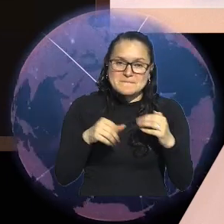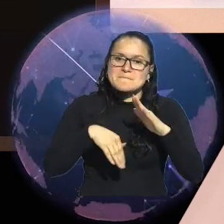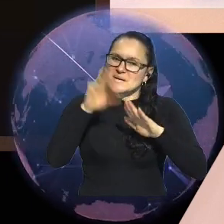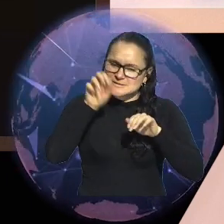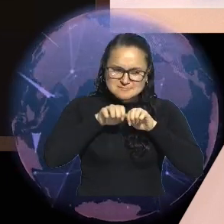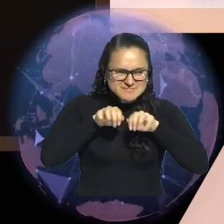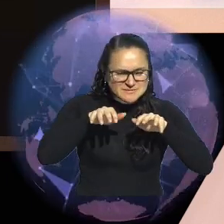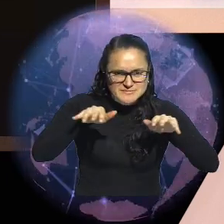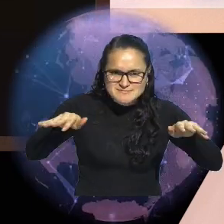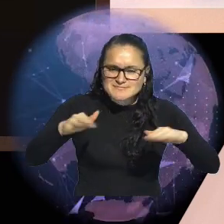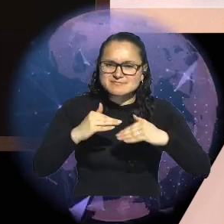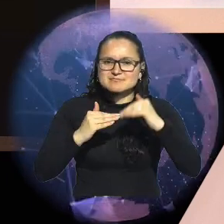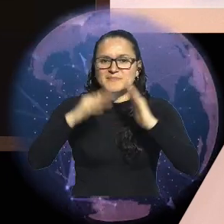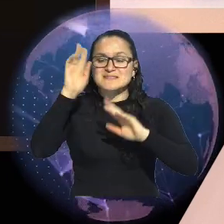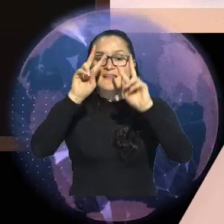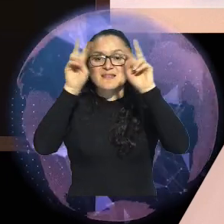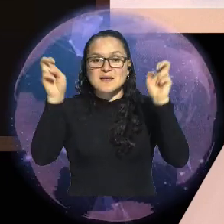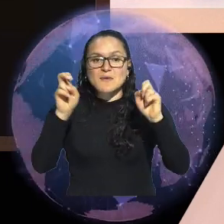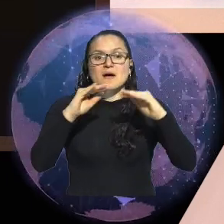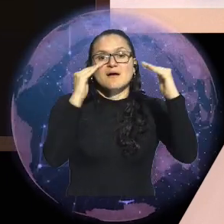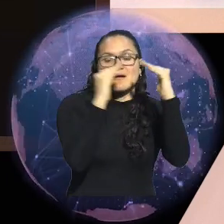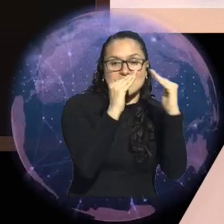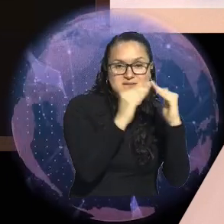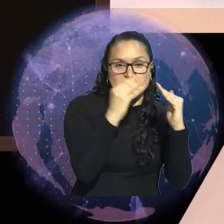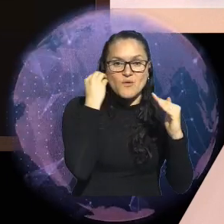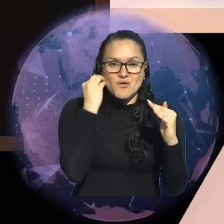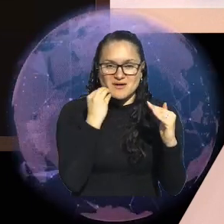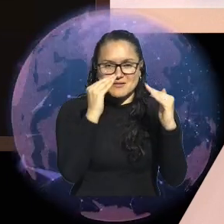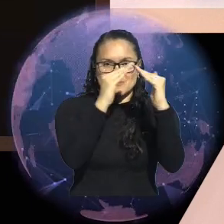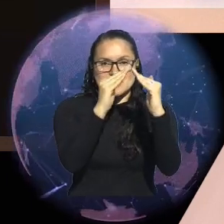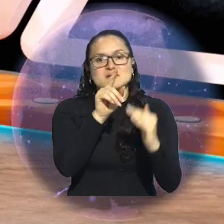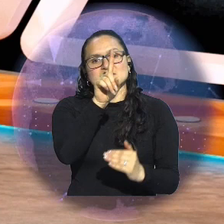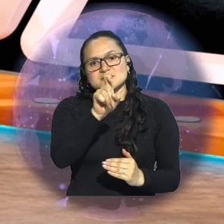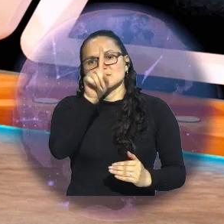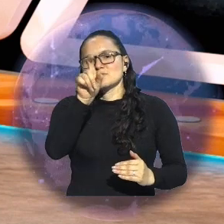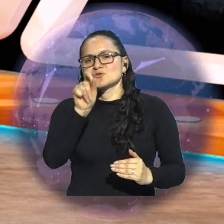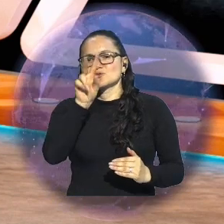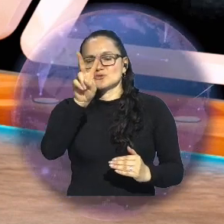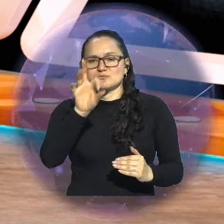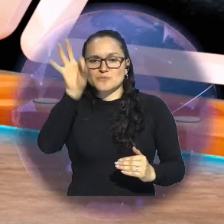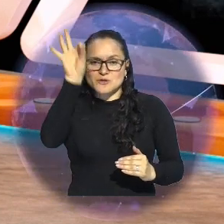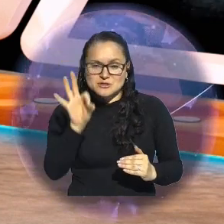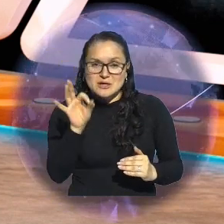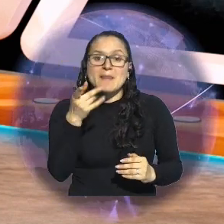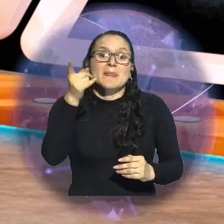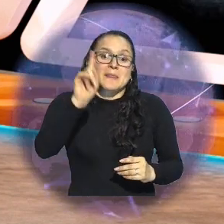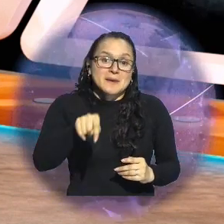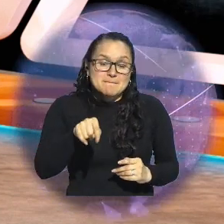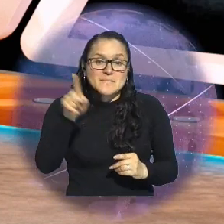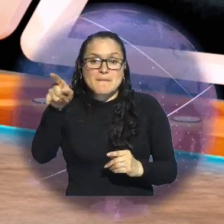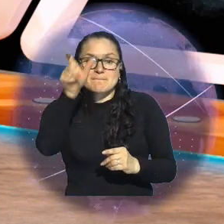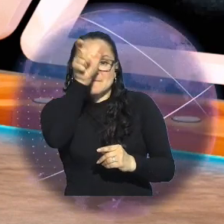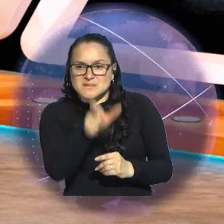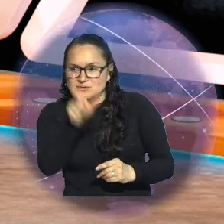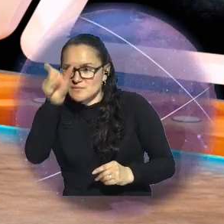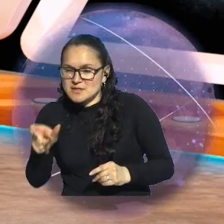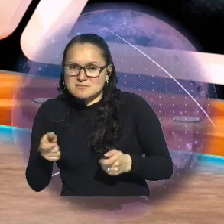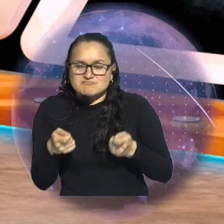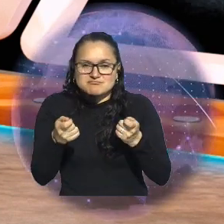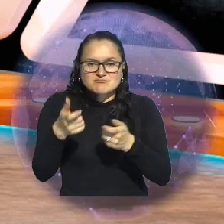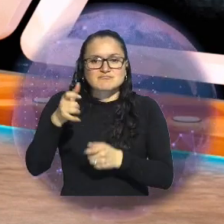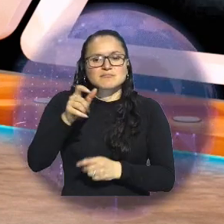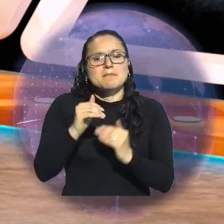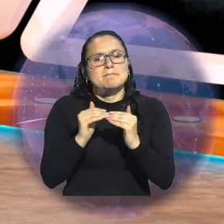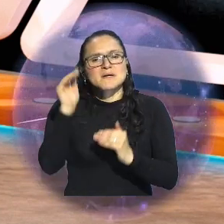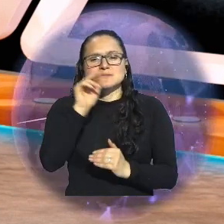tanto en términos de hogares que alcanza un 60 y 6.2 por ciento como en términos de personas que alcanzaría un valor de